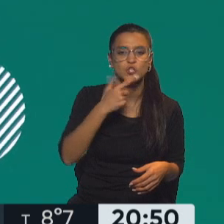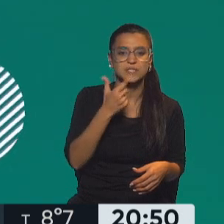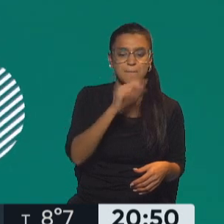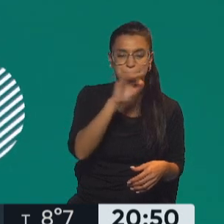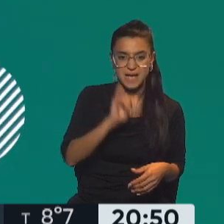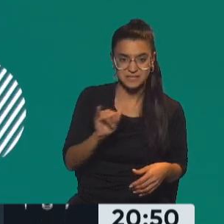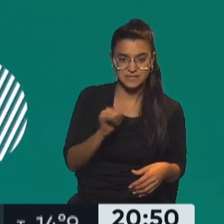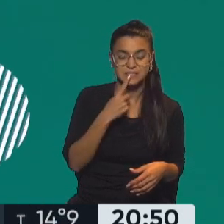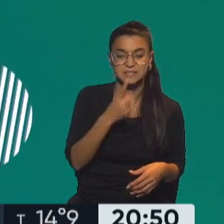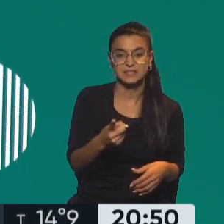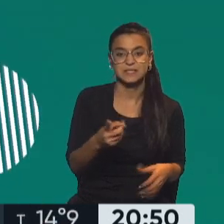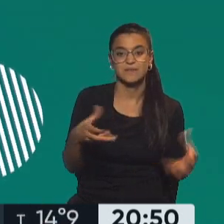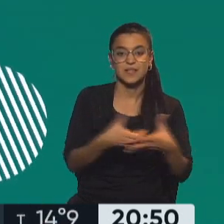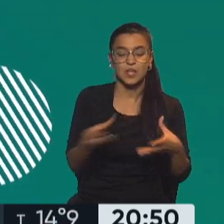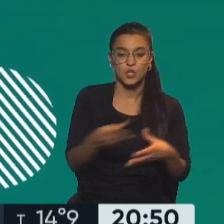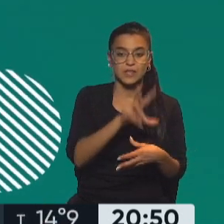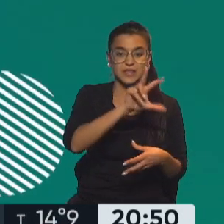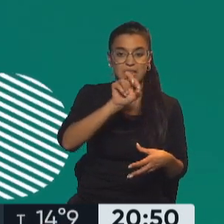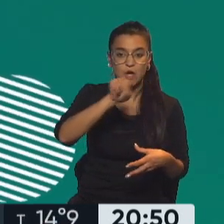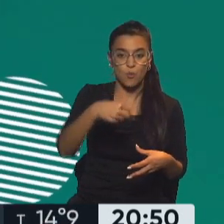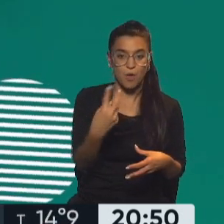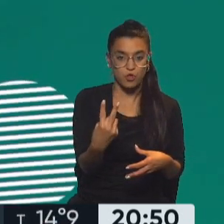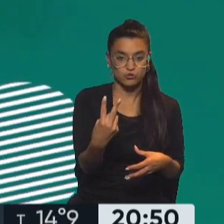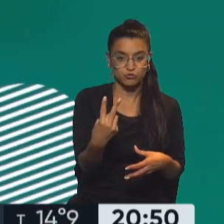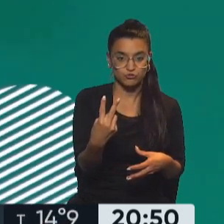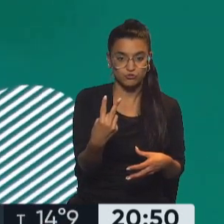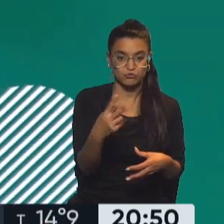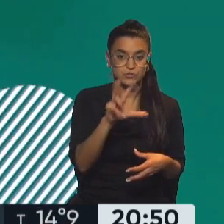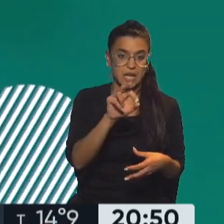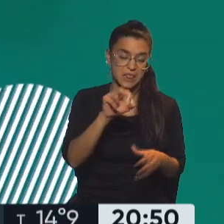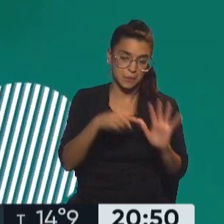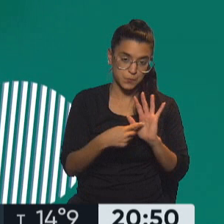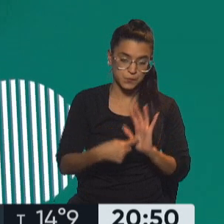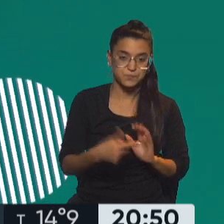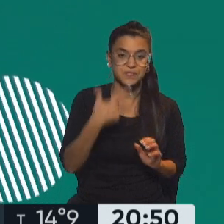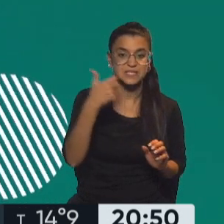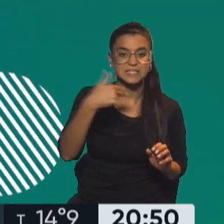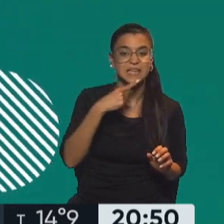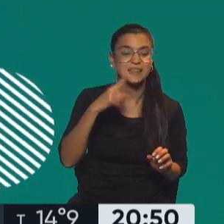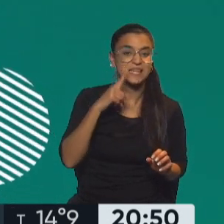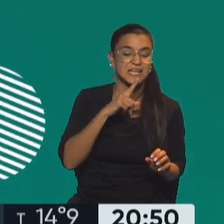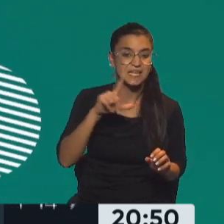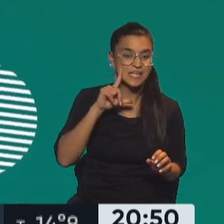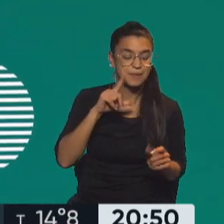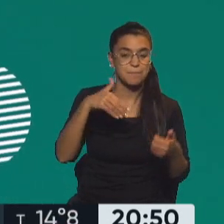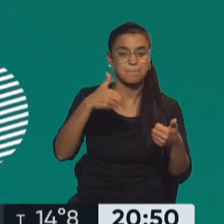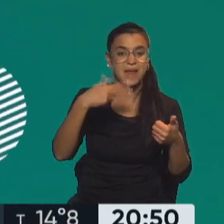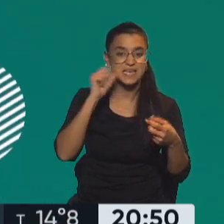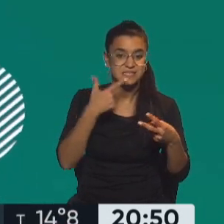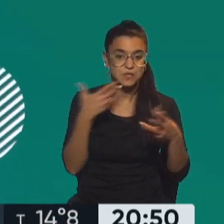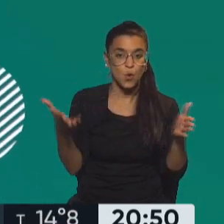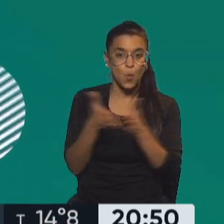Frente de Todos, 30,2, digamos 30 puntos. Para Santilli Manes de Juntos,